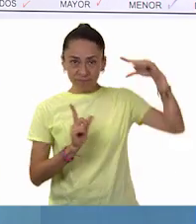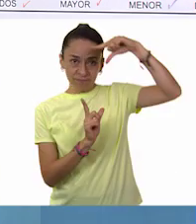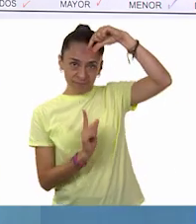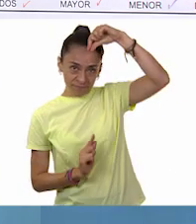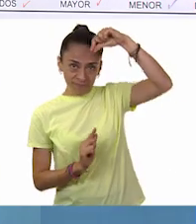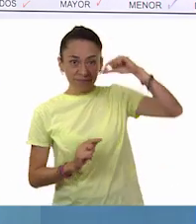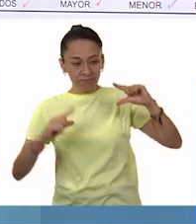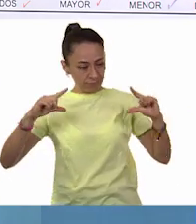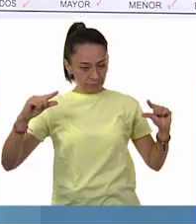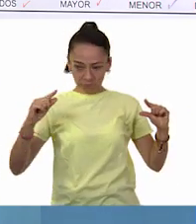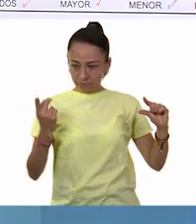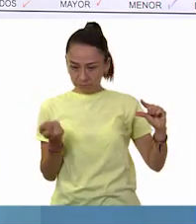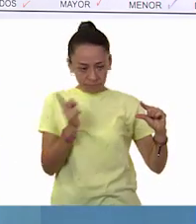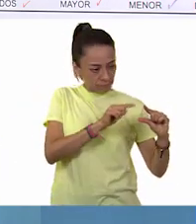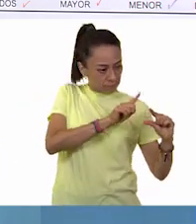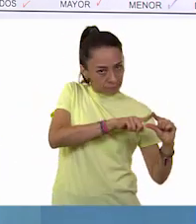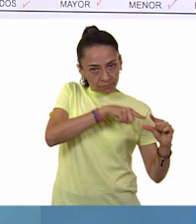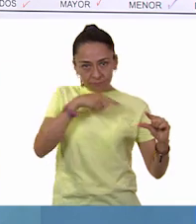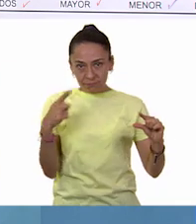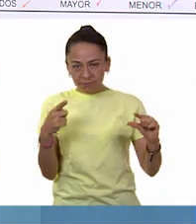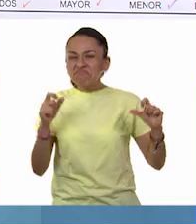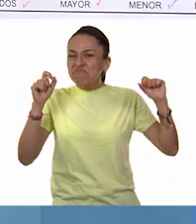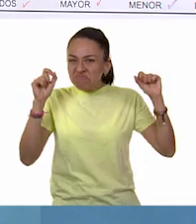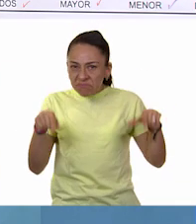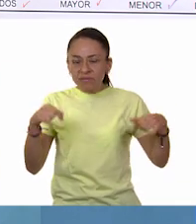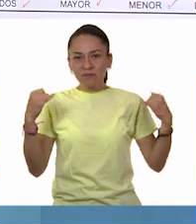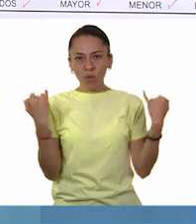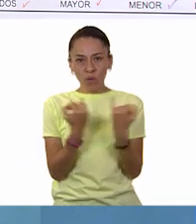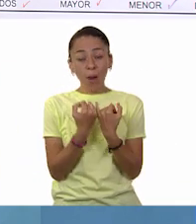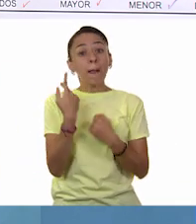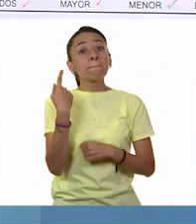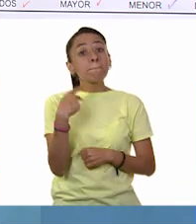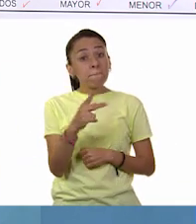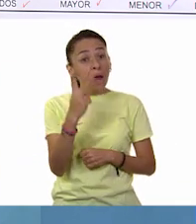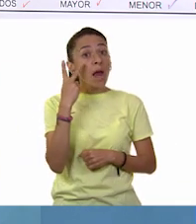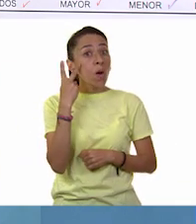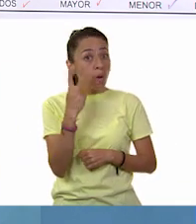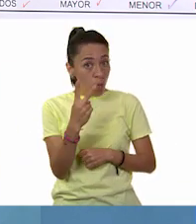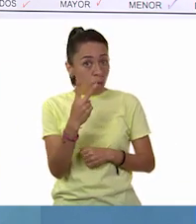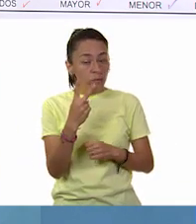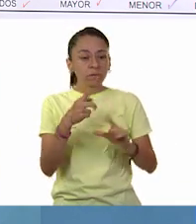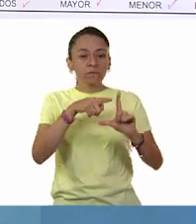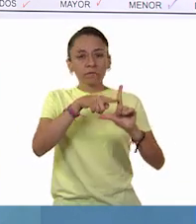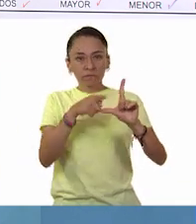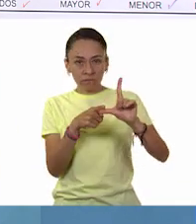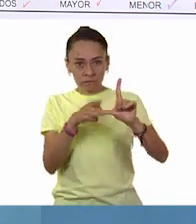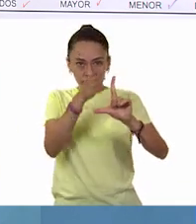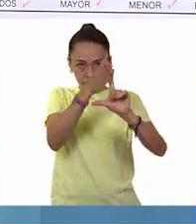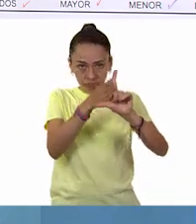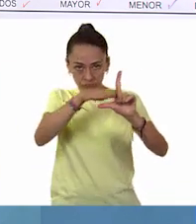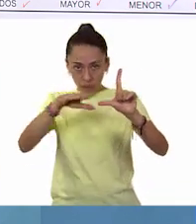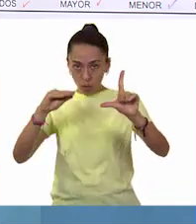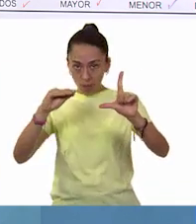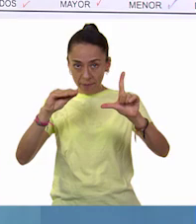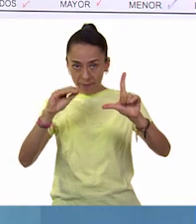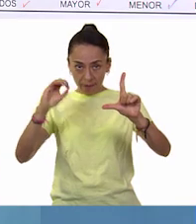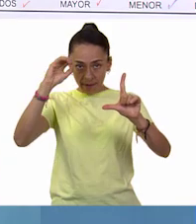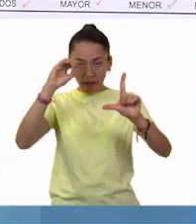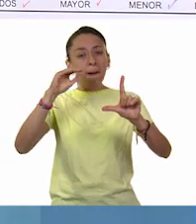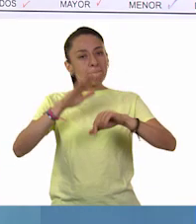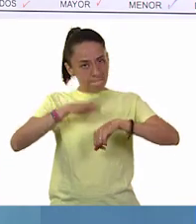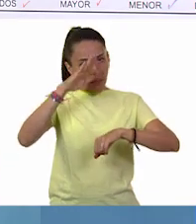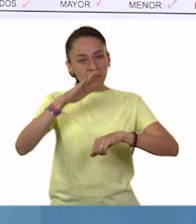tienen la misma medida, pero 2 son mayores de 90 grados y 2 son menores de